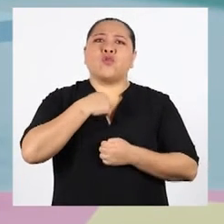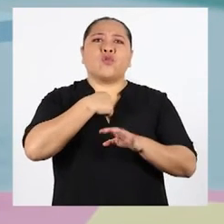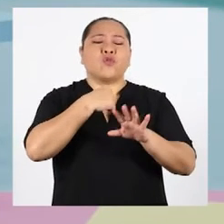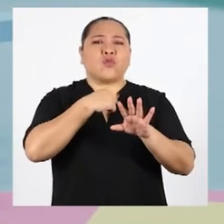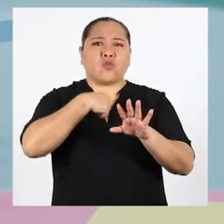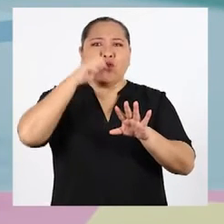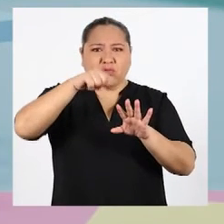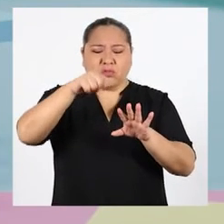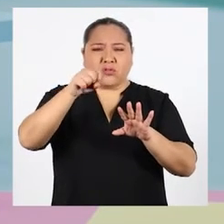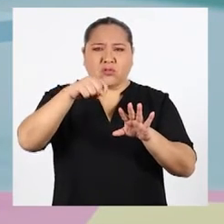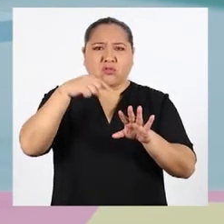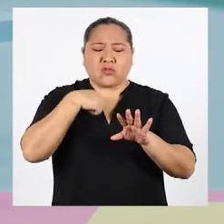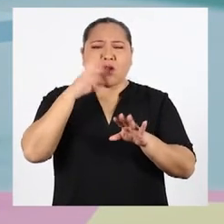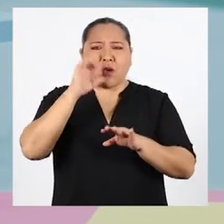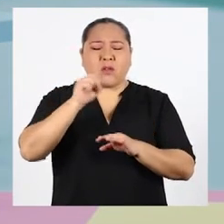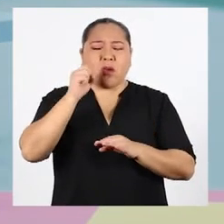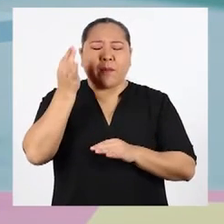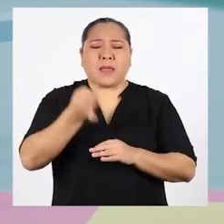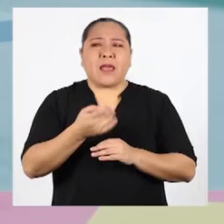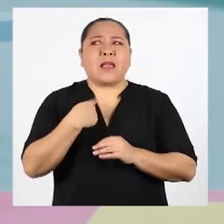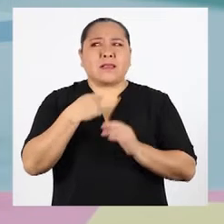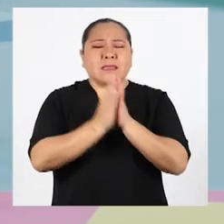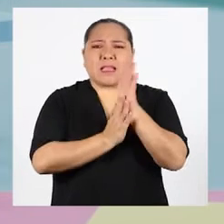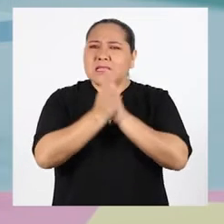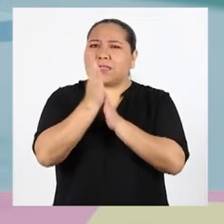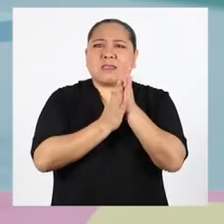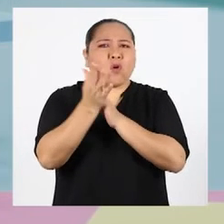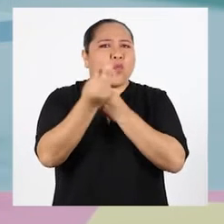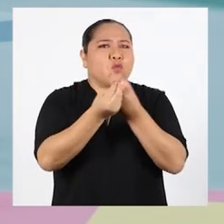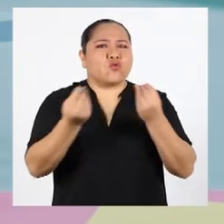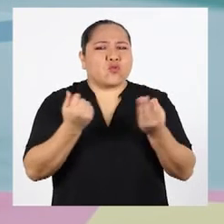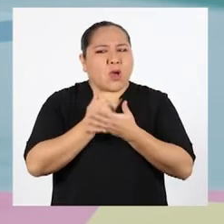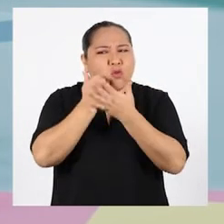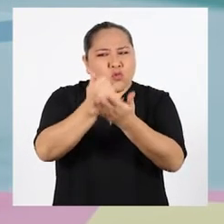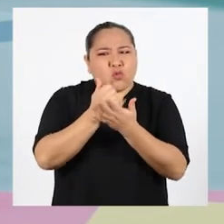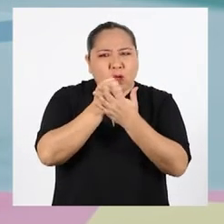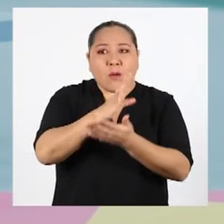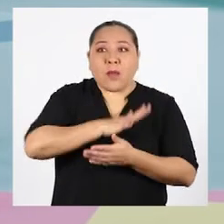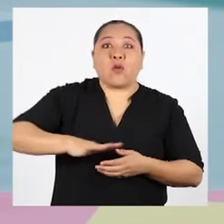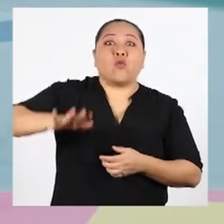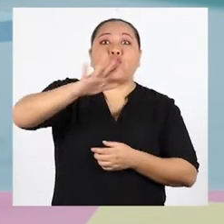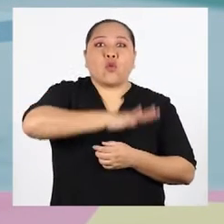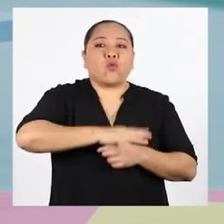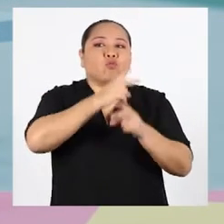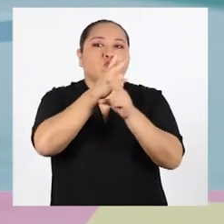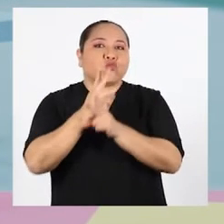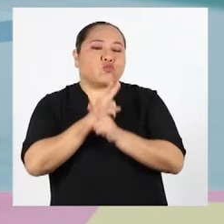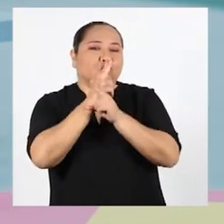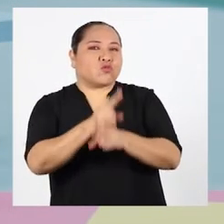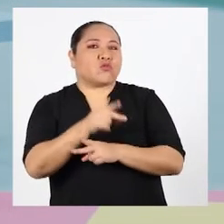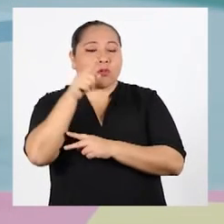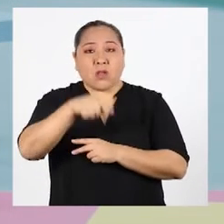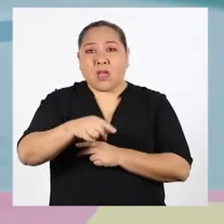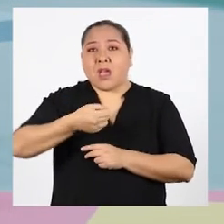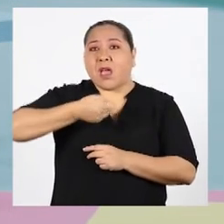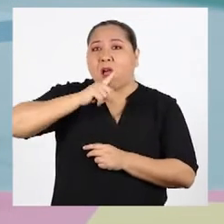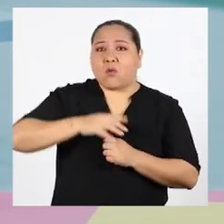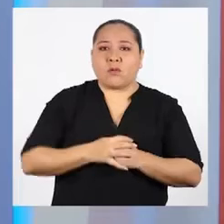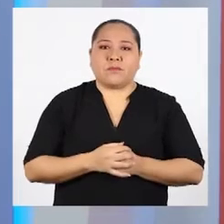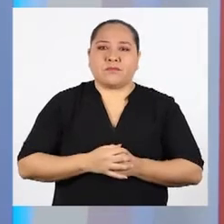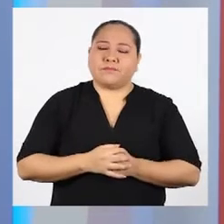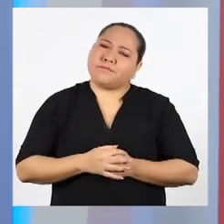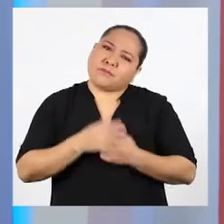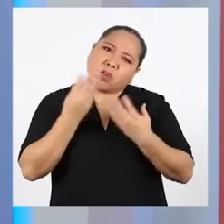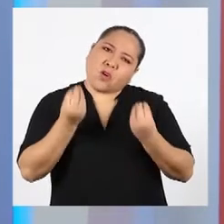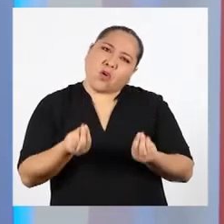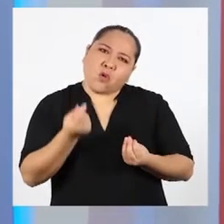tengo eso! Es verdad, tengo muchas ganas de poder hacer algo para que todas y todos cuidemos el agua.